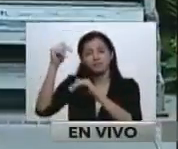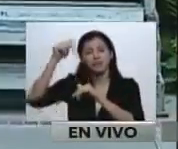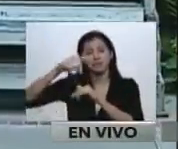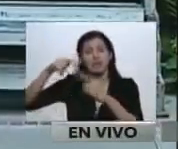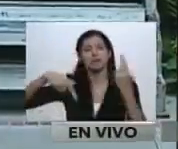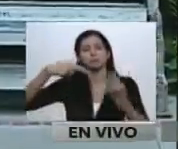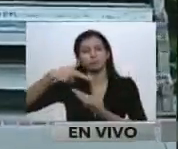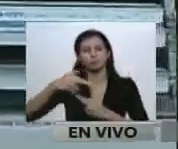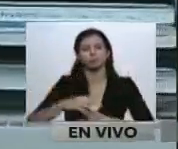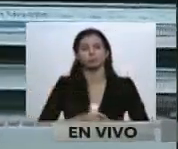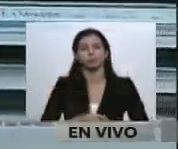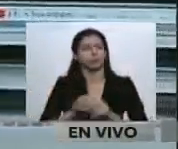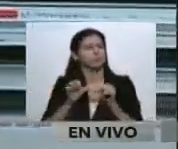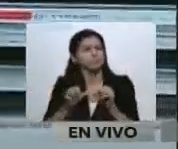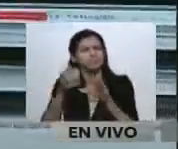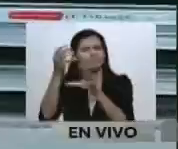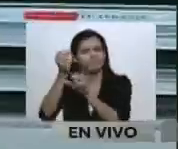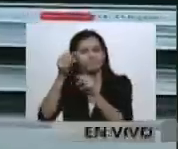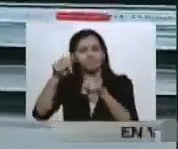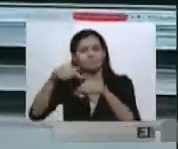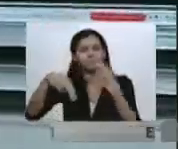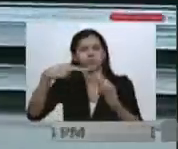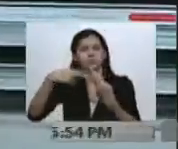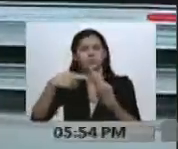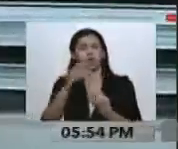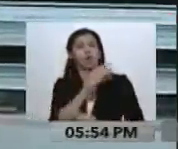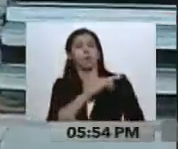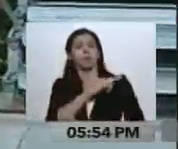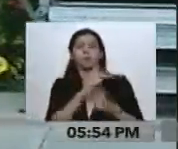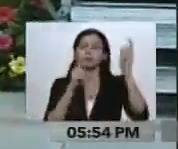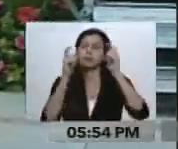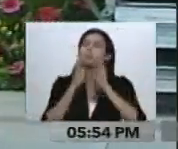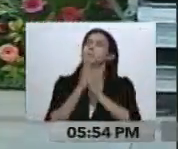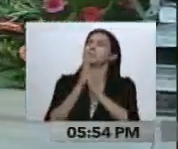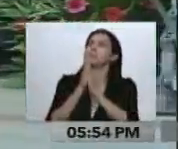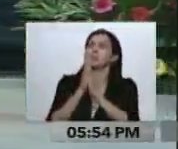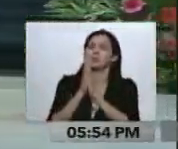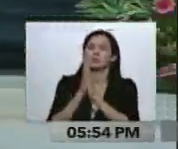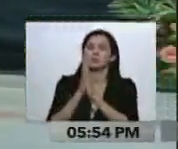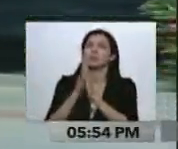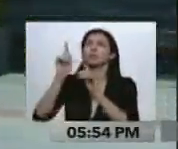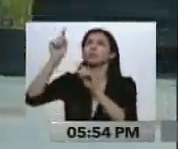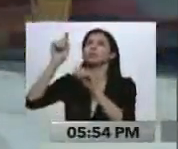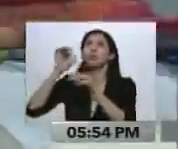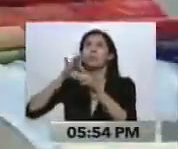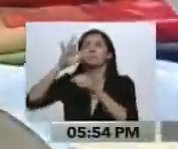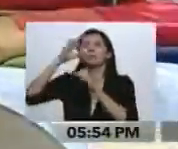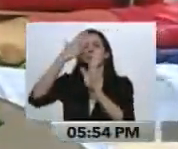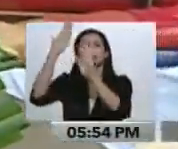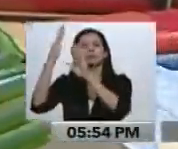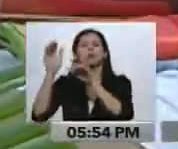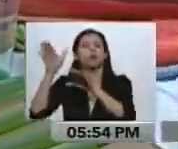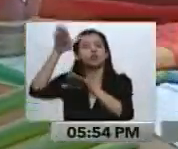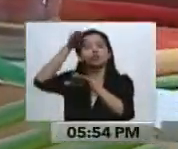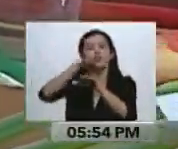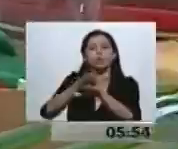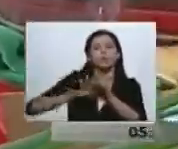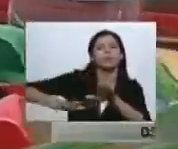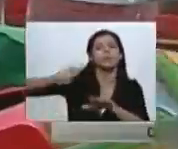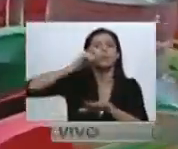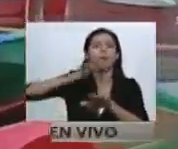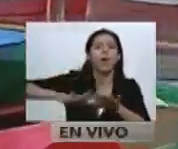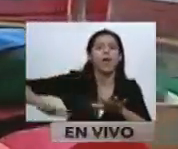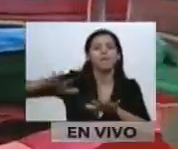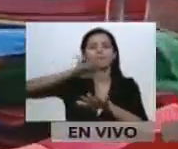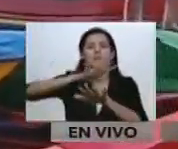revolución. Comandante eterno, mantén tu espíritu sobre este pueblo. Vida ancestral